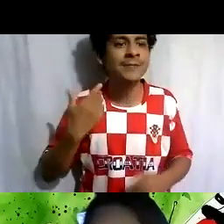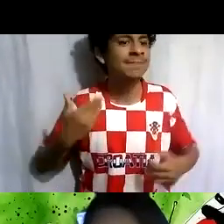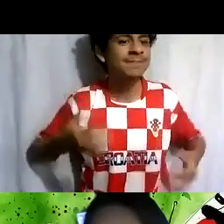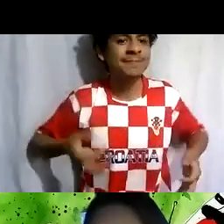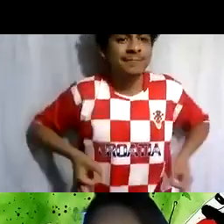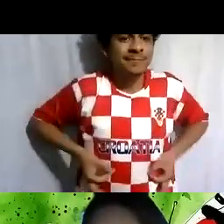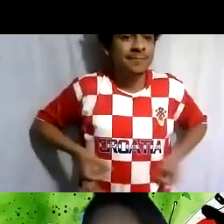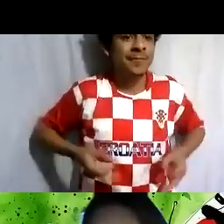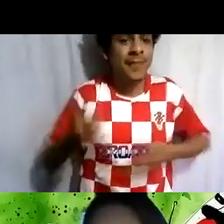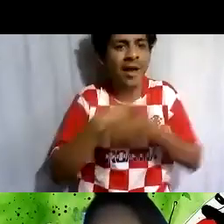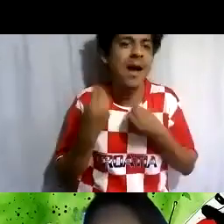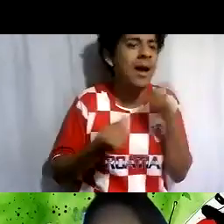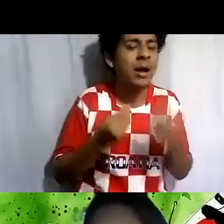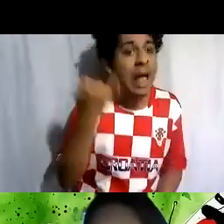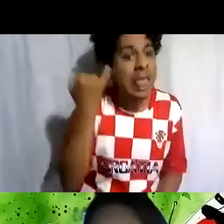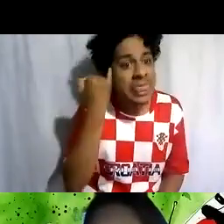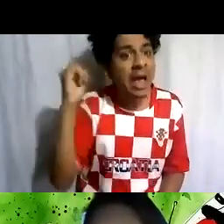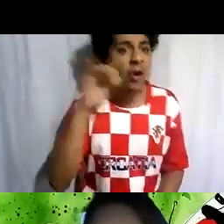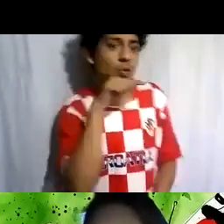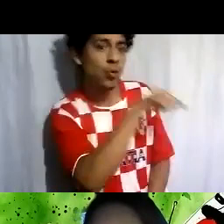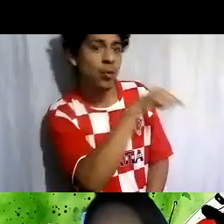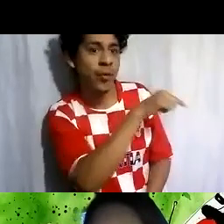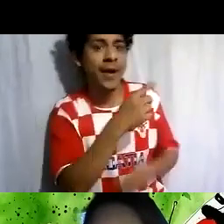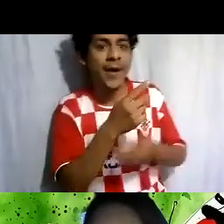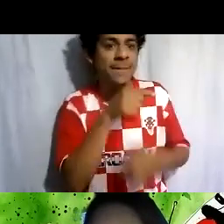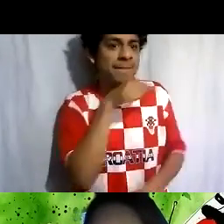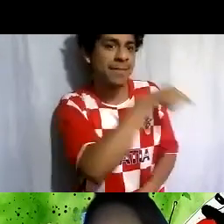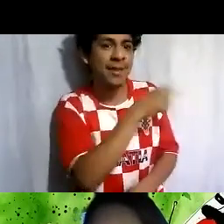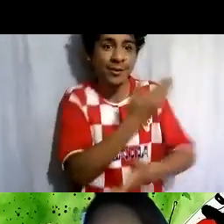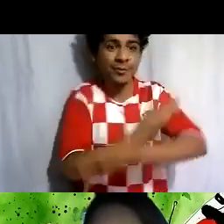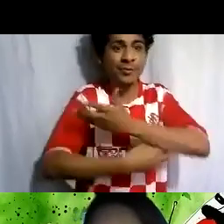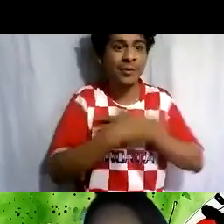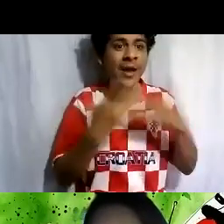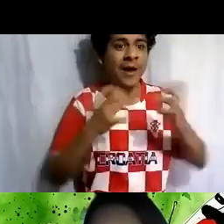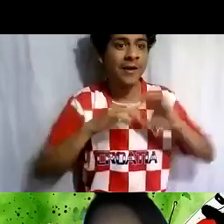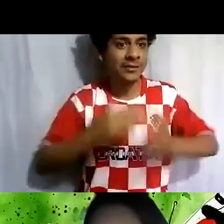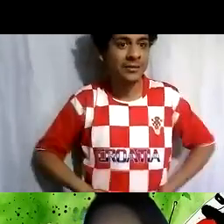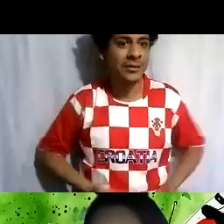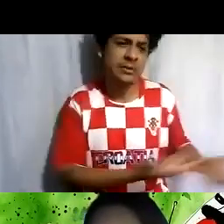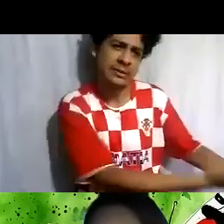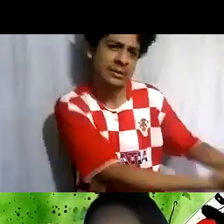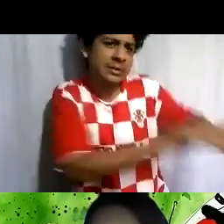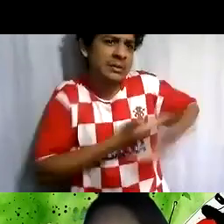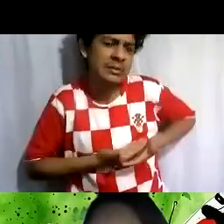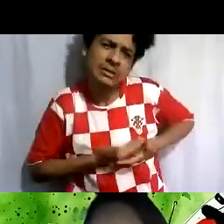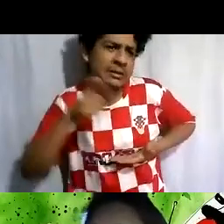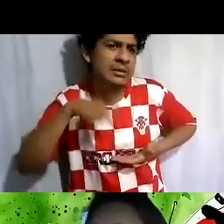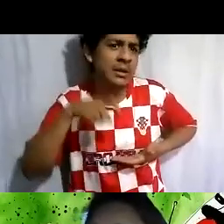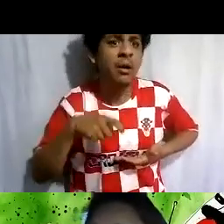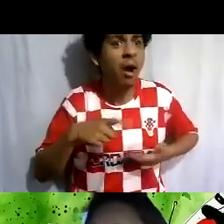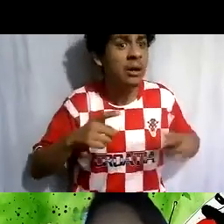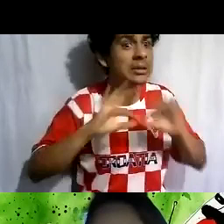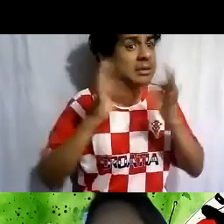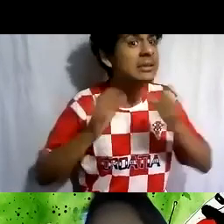¿no? Entonces, también no le hicieron quizás algún tipo de operación para evitar un